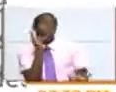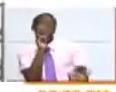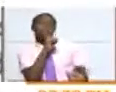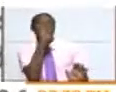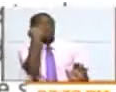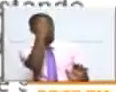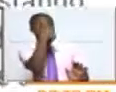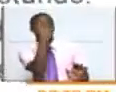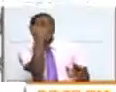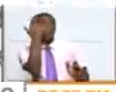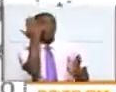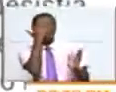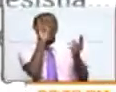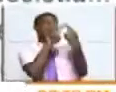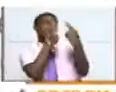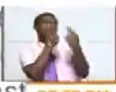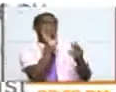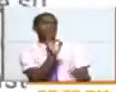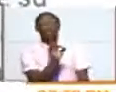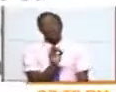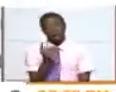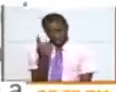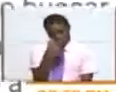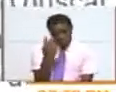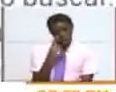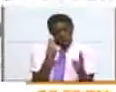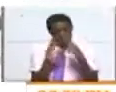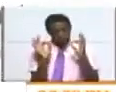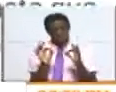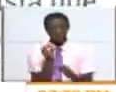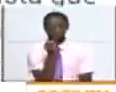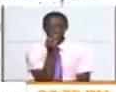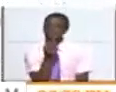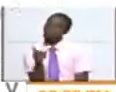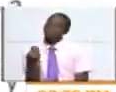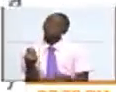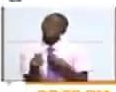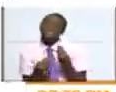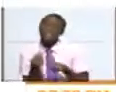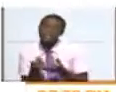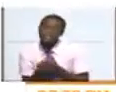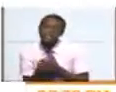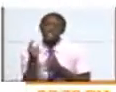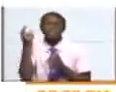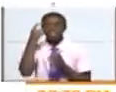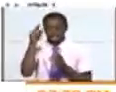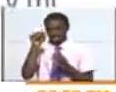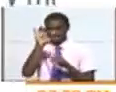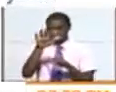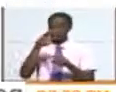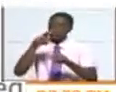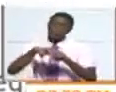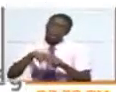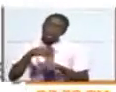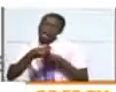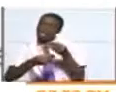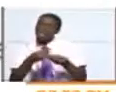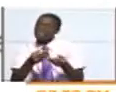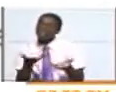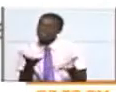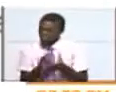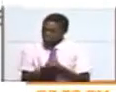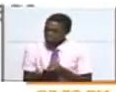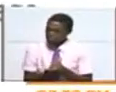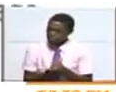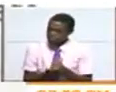bien. Si la reconoces bien. Muy bien. ¿Y qué hiciste ese día? ¿Qué hiciste ese día?